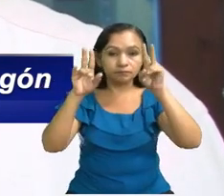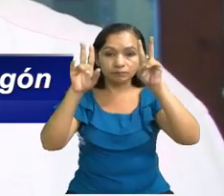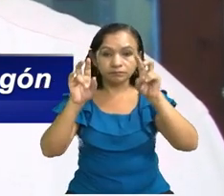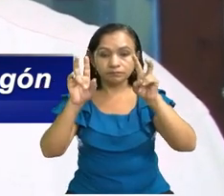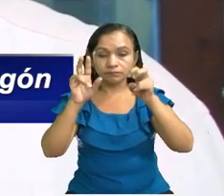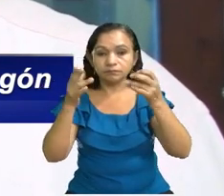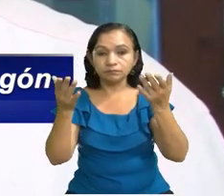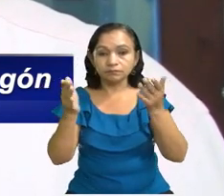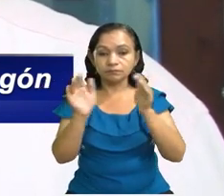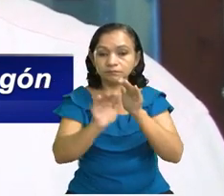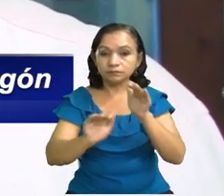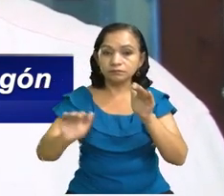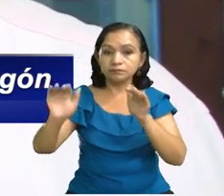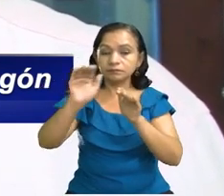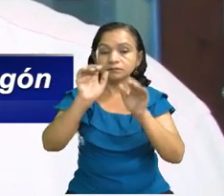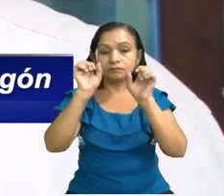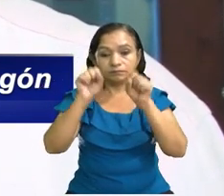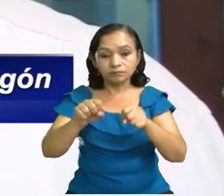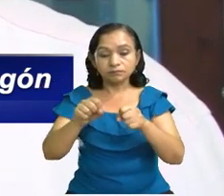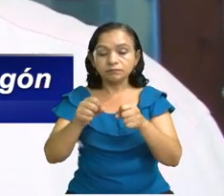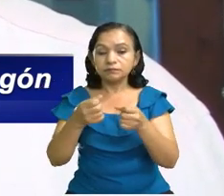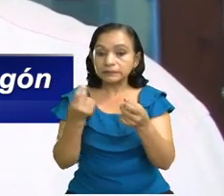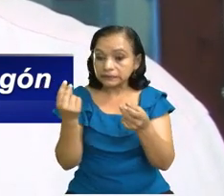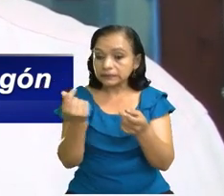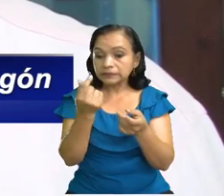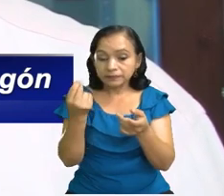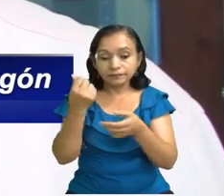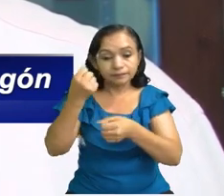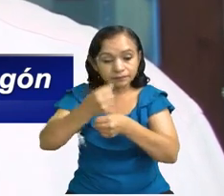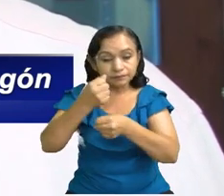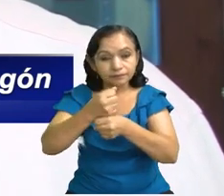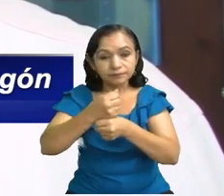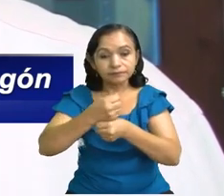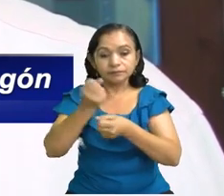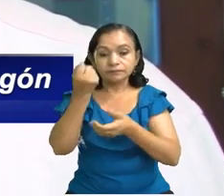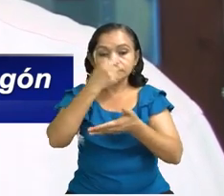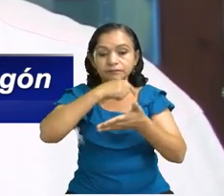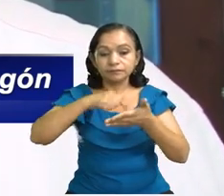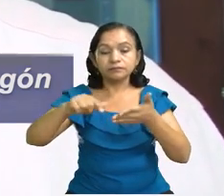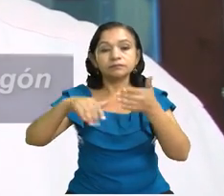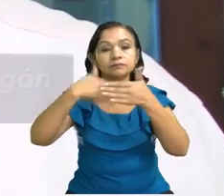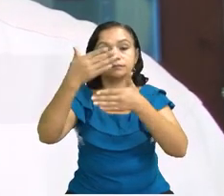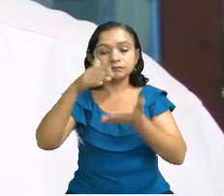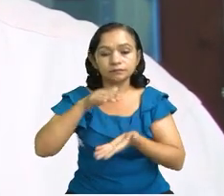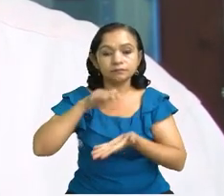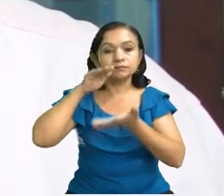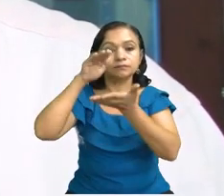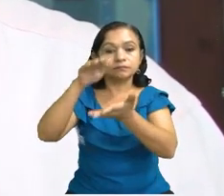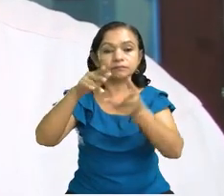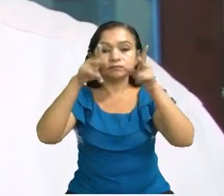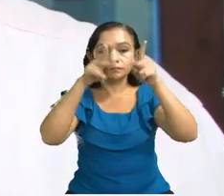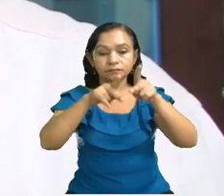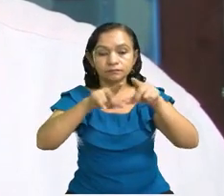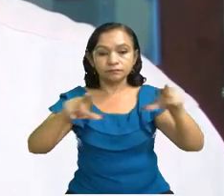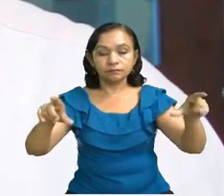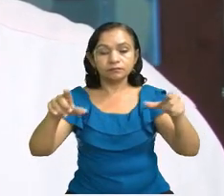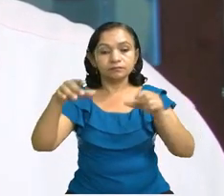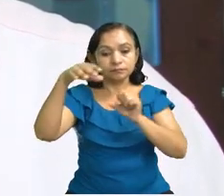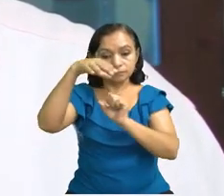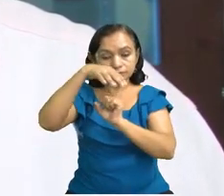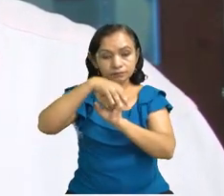Pero prácticamente lo que estamos es apurando el paso para que a partir de la próxima semana presentamos el plan de la